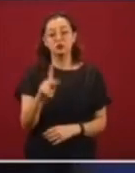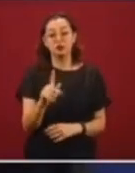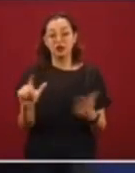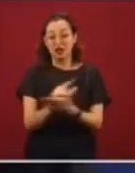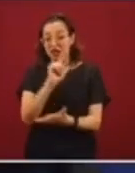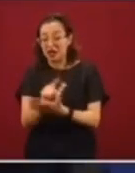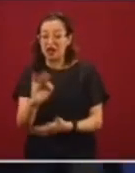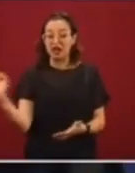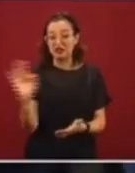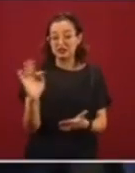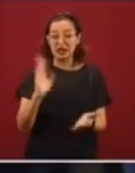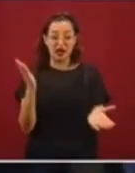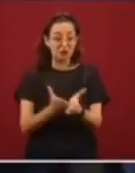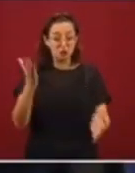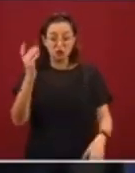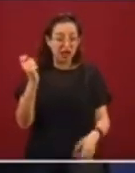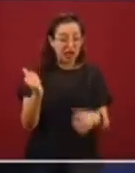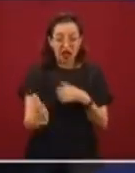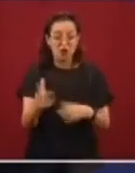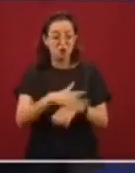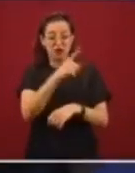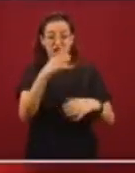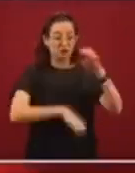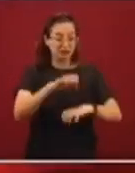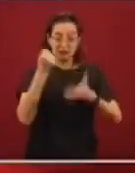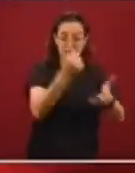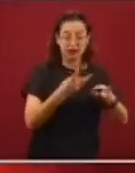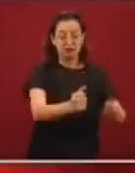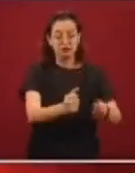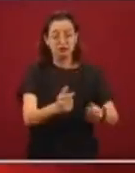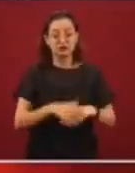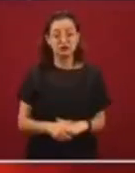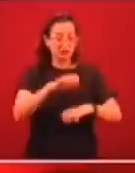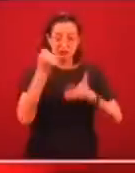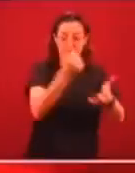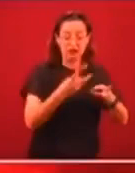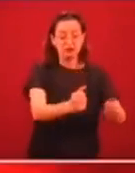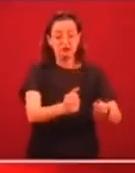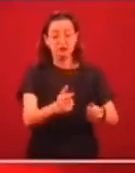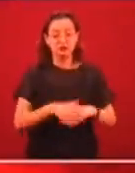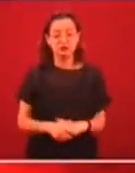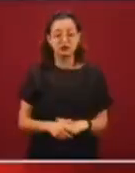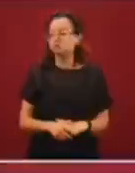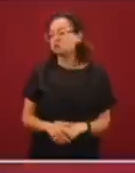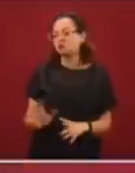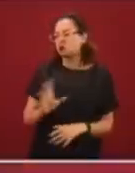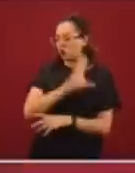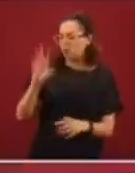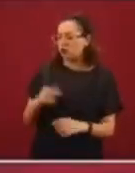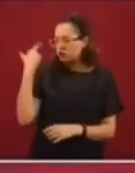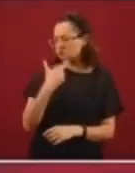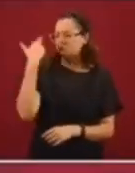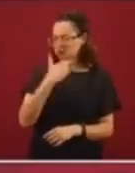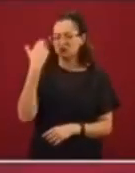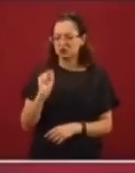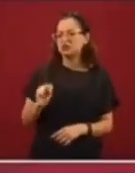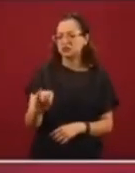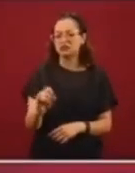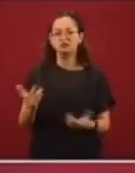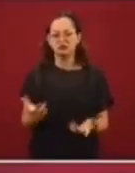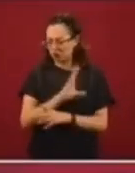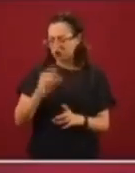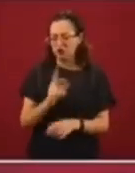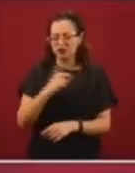si tendrían que pagar alguna compensación a la empresa por la cancelación, por la inversión que ya había realizado? Todo. ¿Y tiene que pagar? No sabemos. ¿Y tiene que pagar? No sabemos, porque vamos a ver, vamos a revisar el